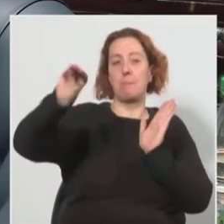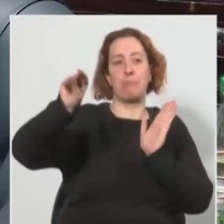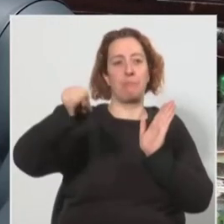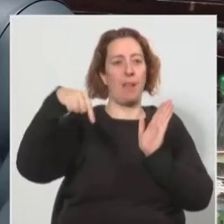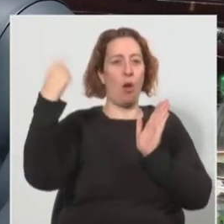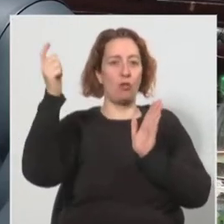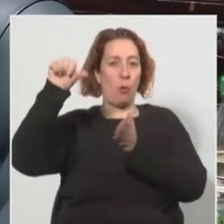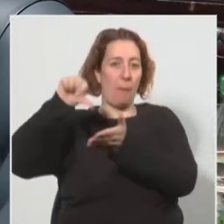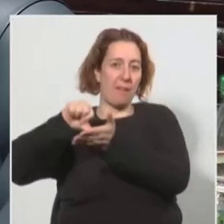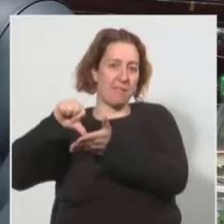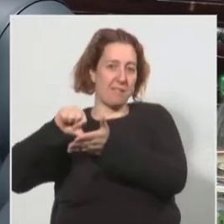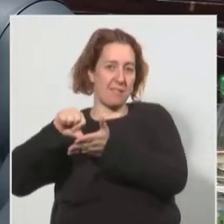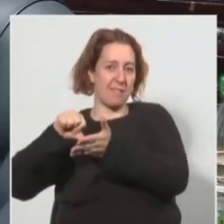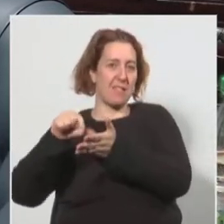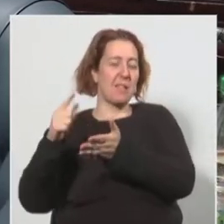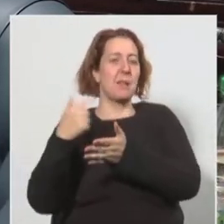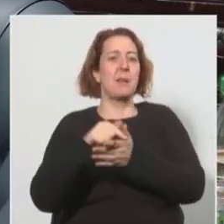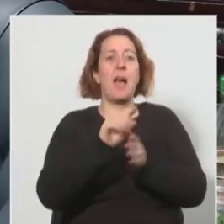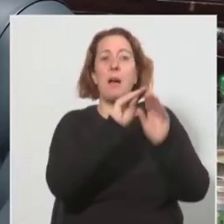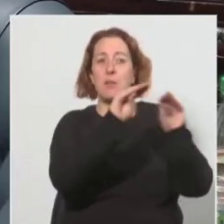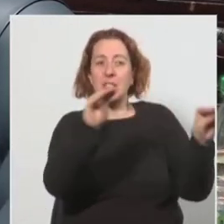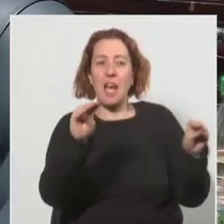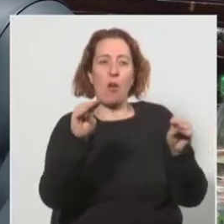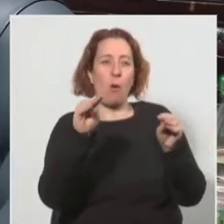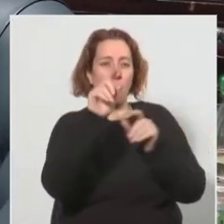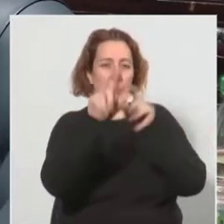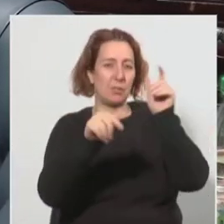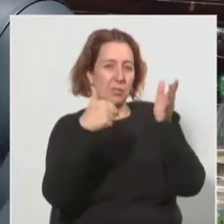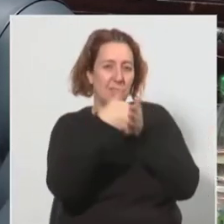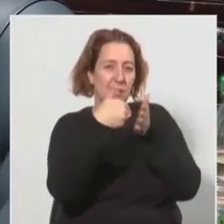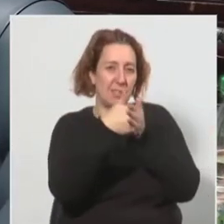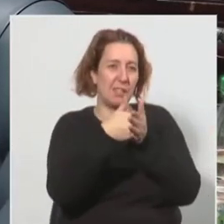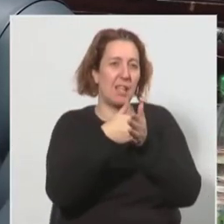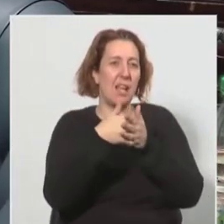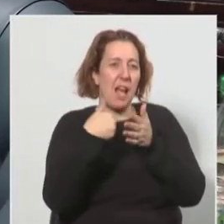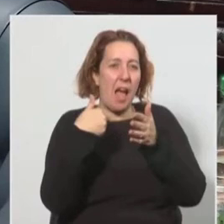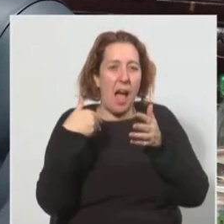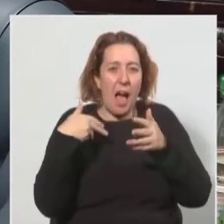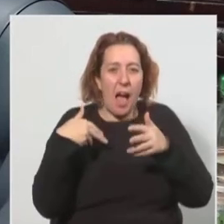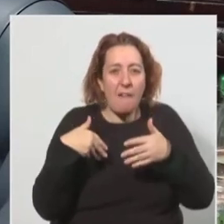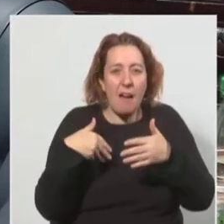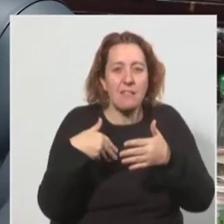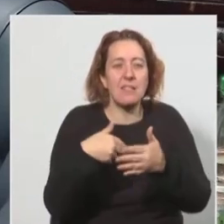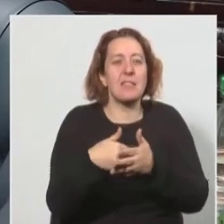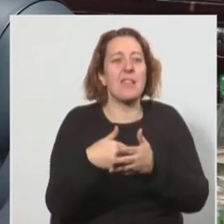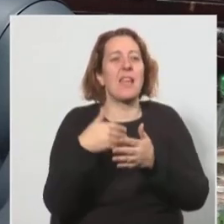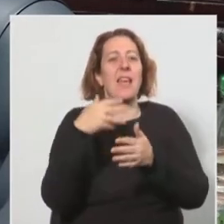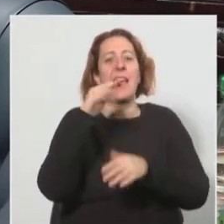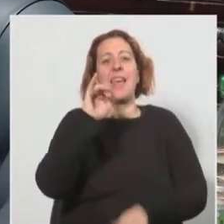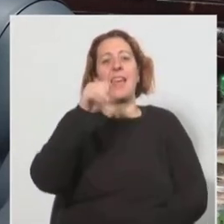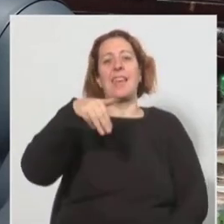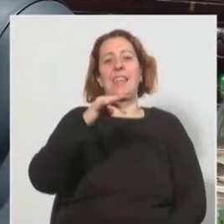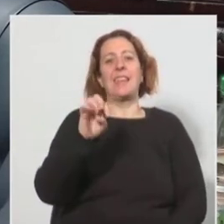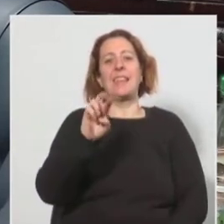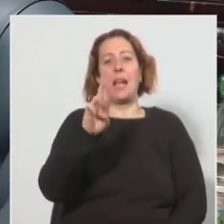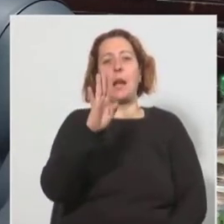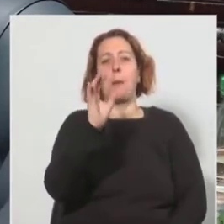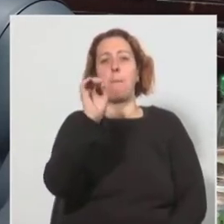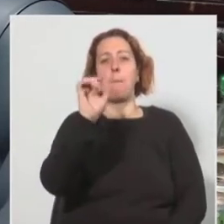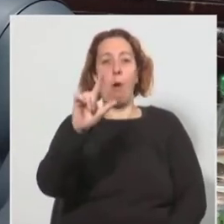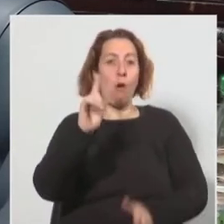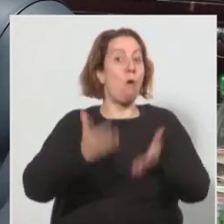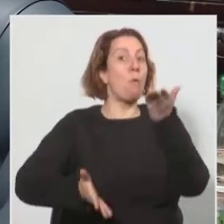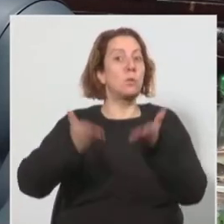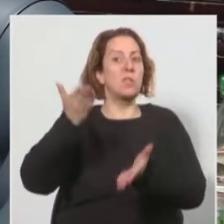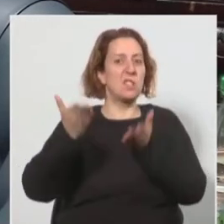había sido alertado por sus allegados del avance del cerco que la justicia e Interpol estaban construyendo